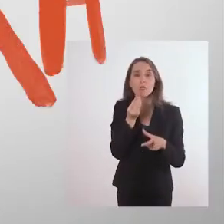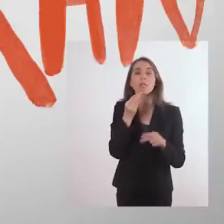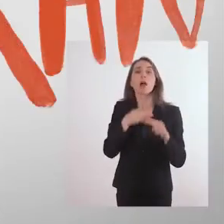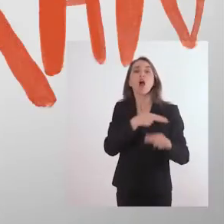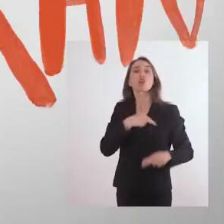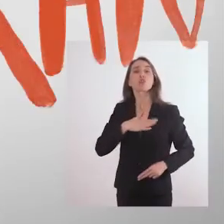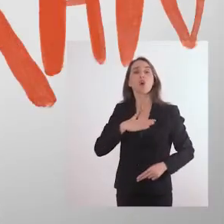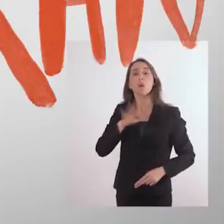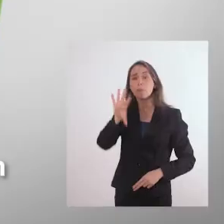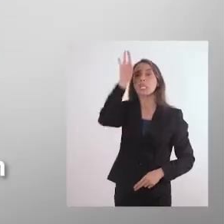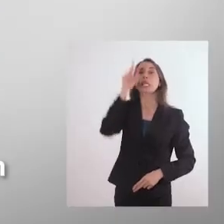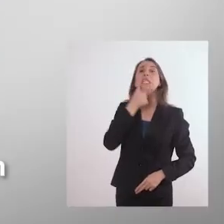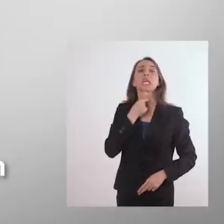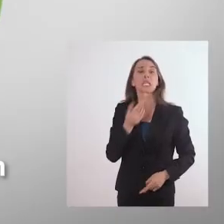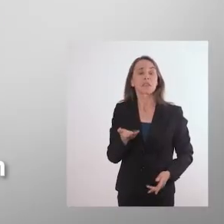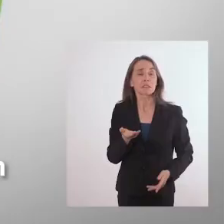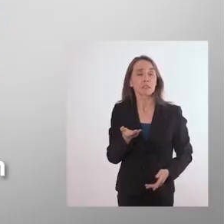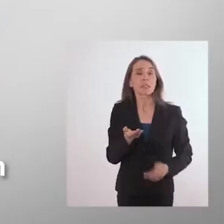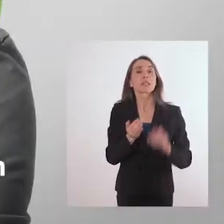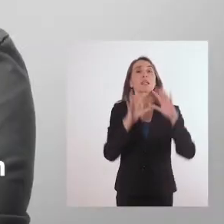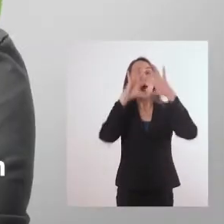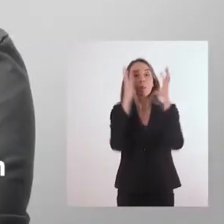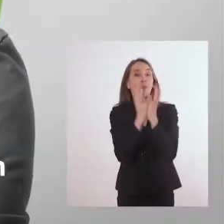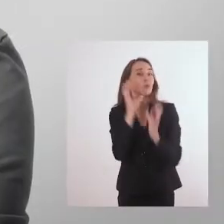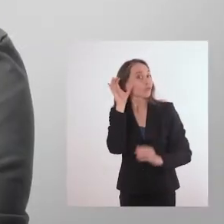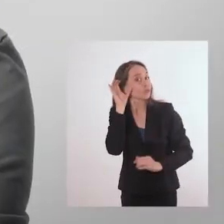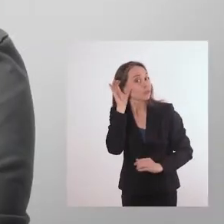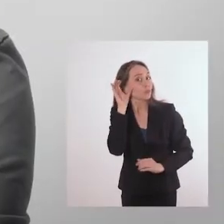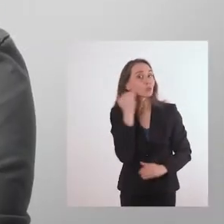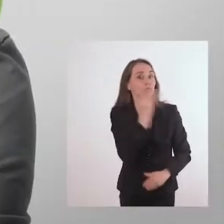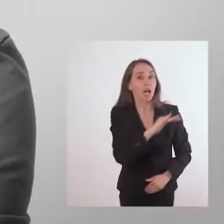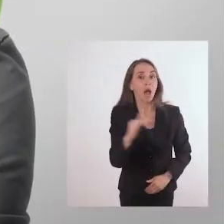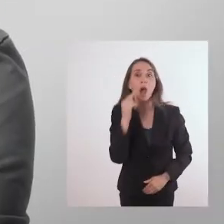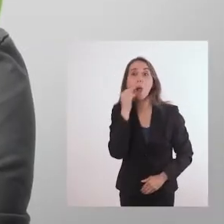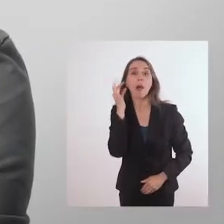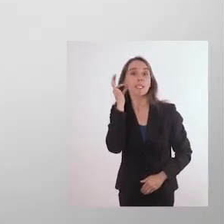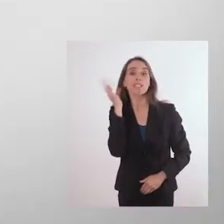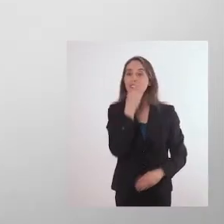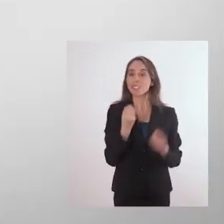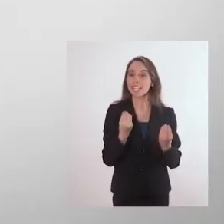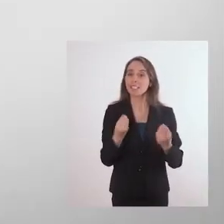llamen como ellos quieren. Un mundo donde los adultos escucharan a los niños y a las niñas sería muy